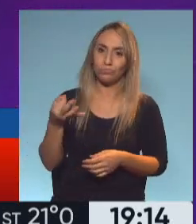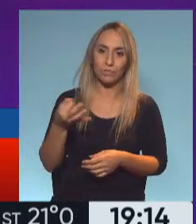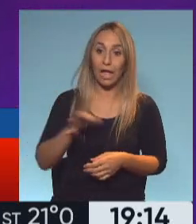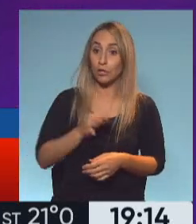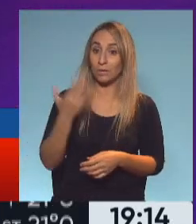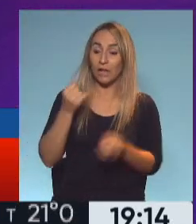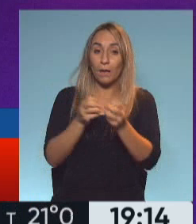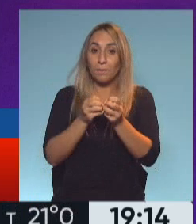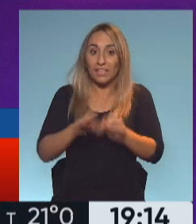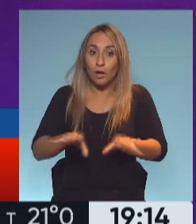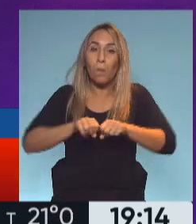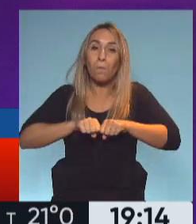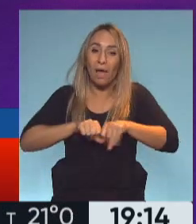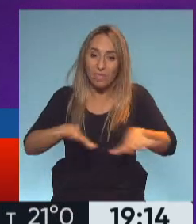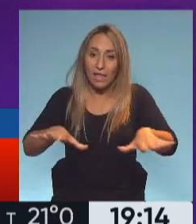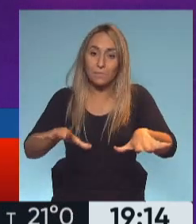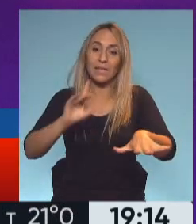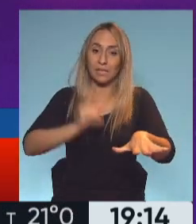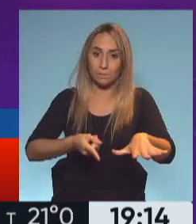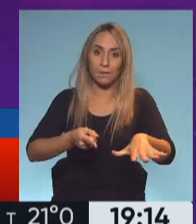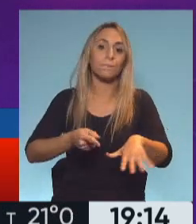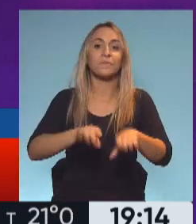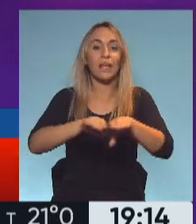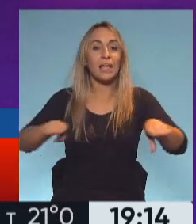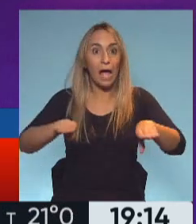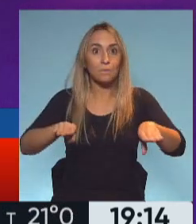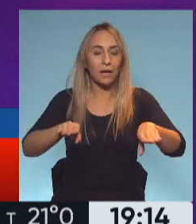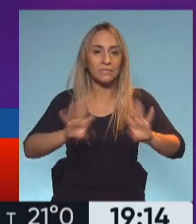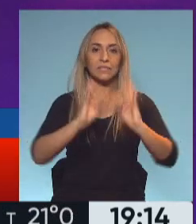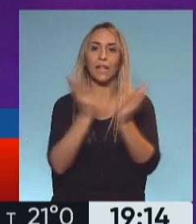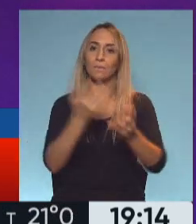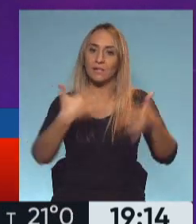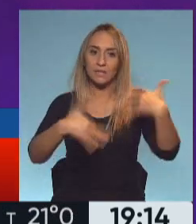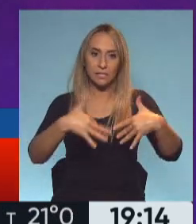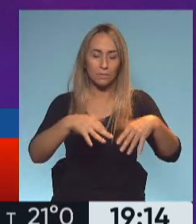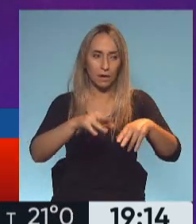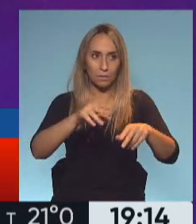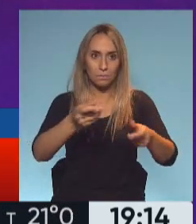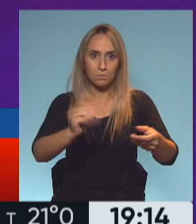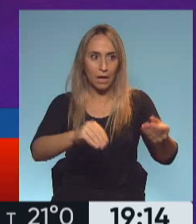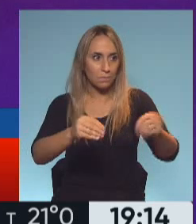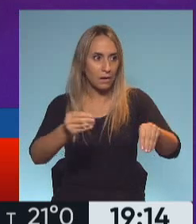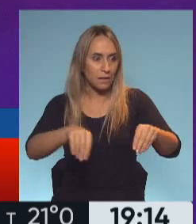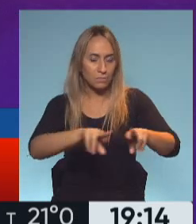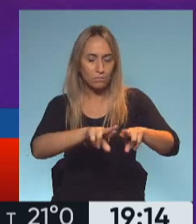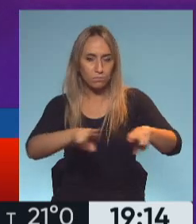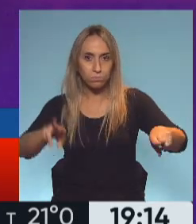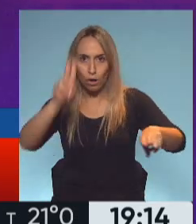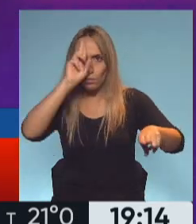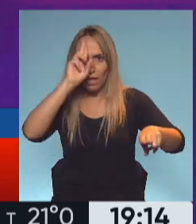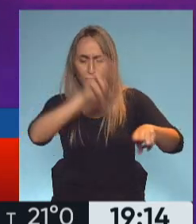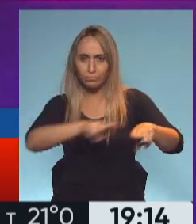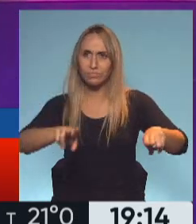cuando se empezaban a incrementar las camas de terapia intensiva progresivamente. ¿Qué número? ¿Tuvimos qué pico en ese número? Tuvimos un pico